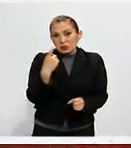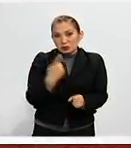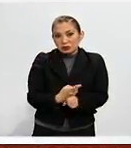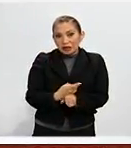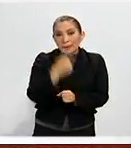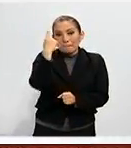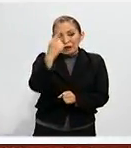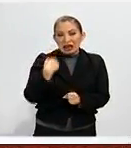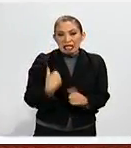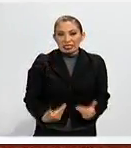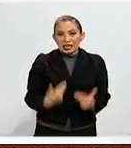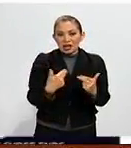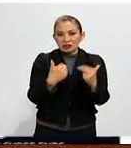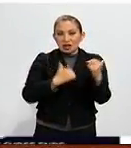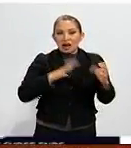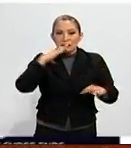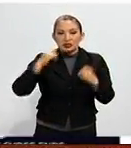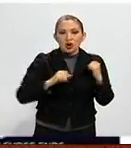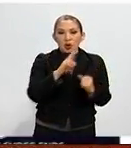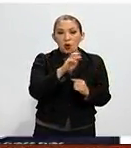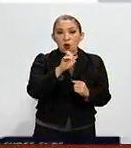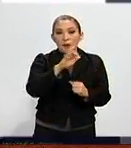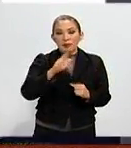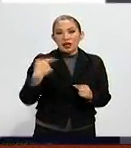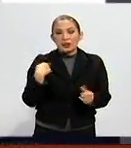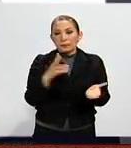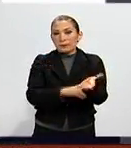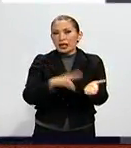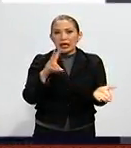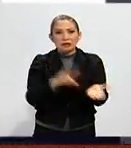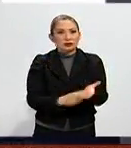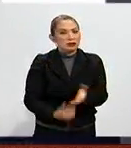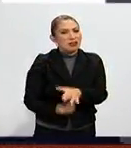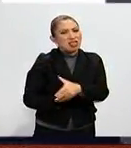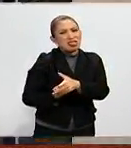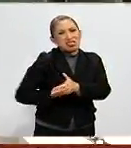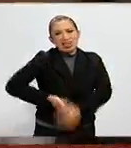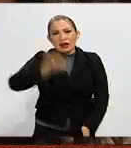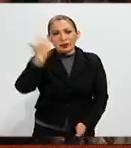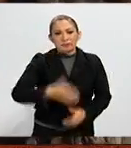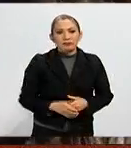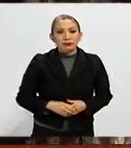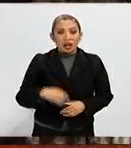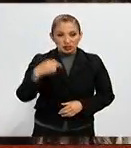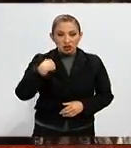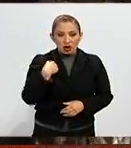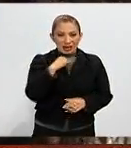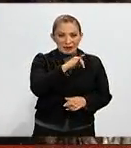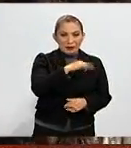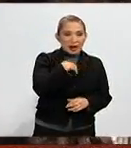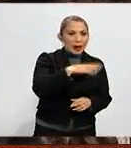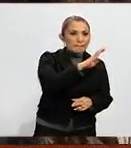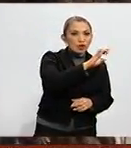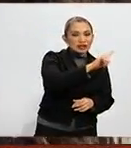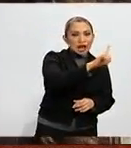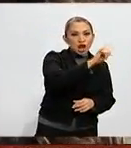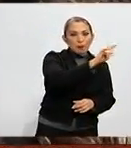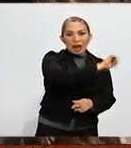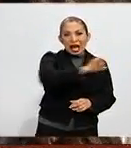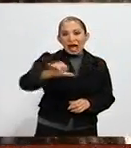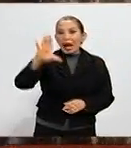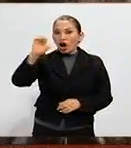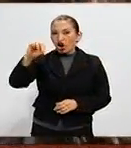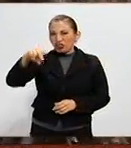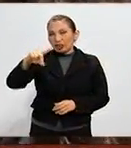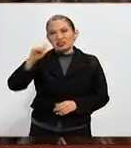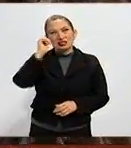oportunidad para hacer negocio. Uber elevó sus tarifas mucho más de lo normal. Yo iba a ir de Bosques de las Lomas a La Condesa,